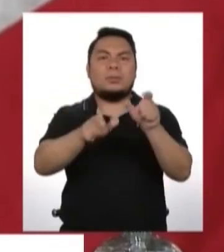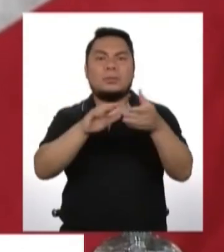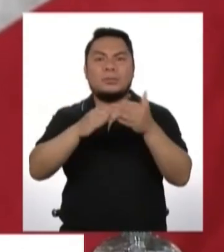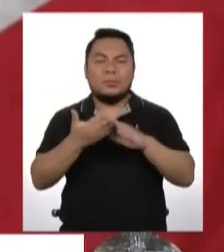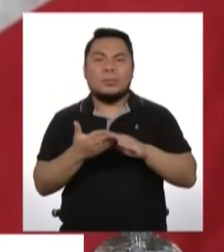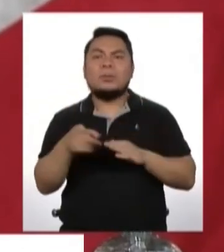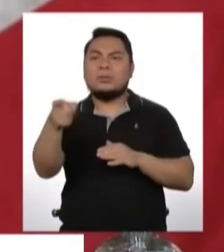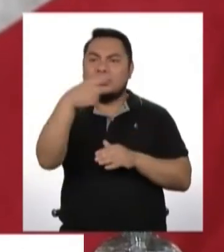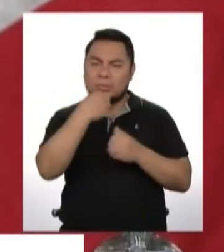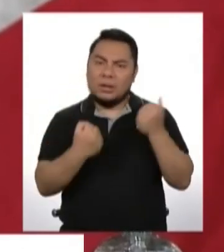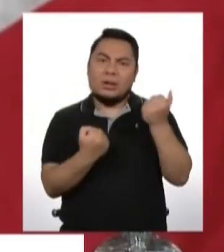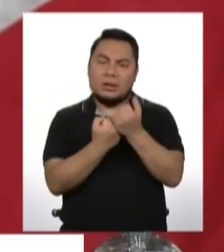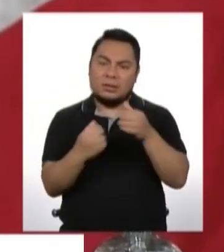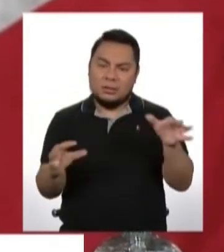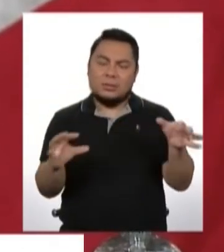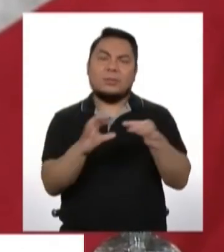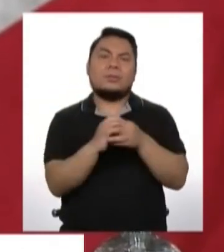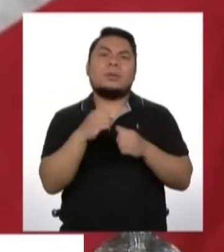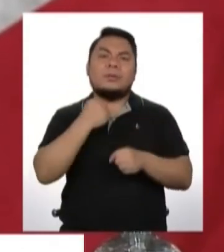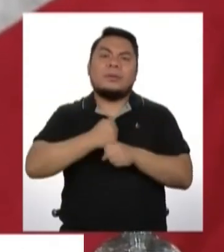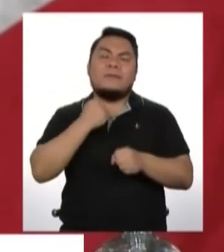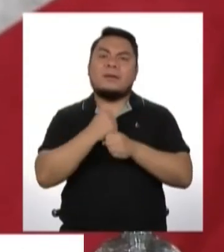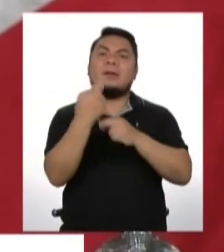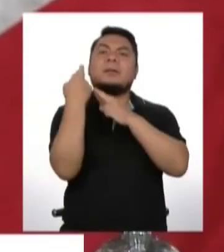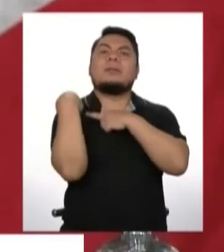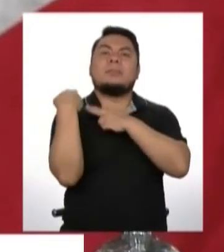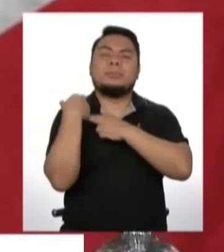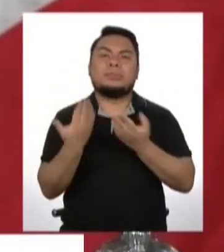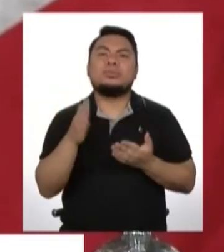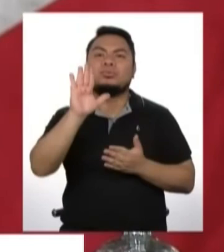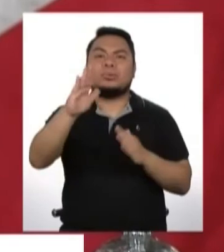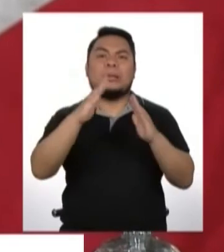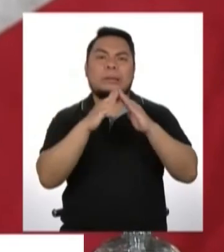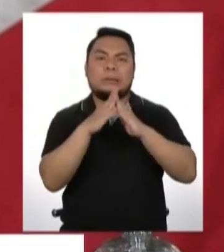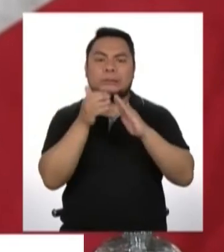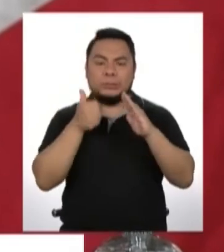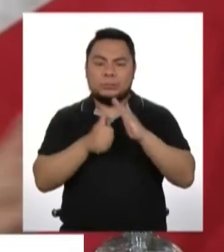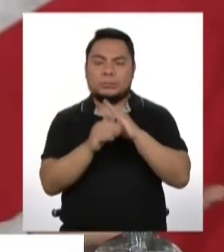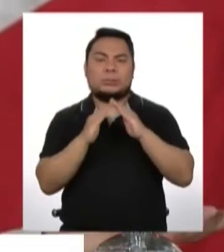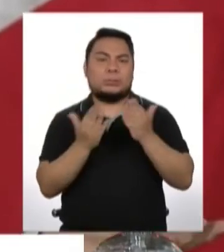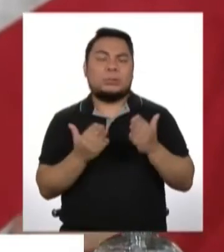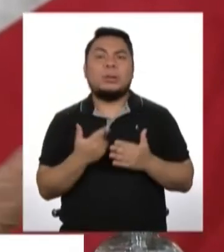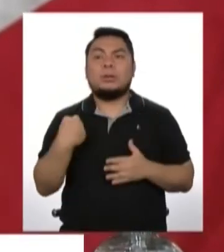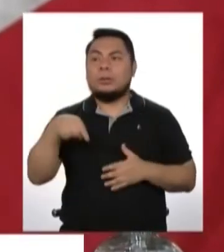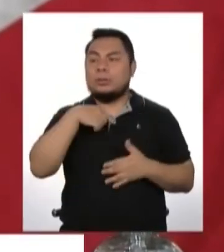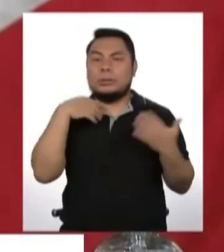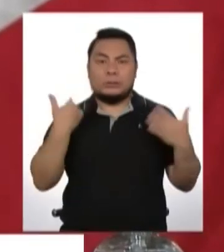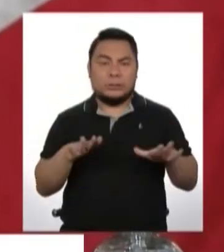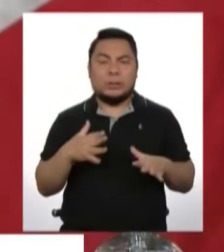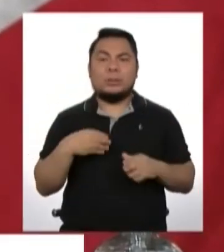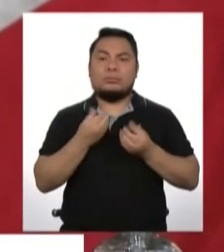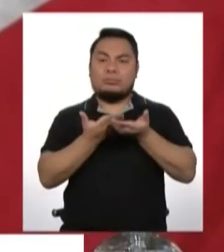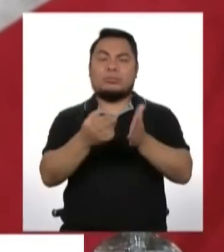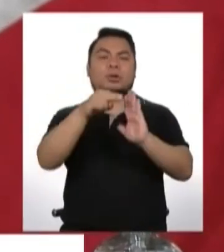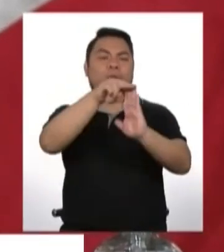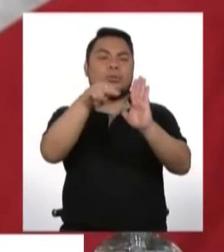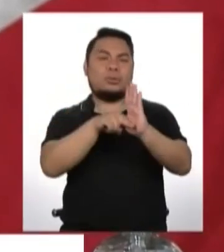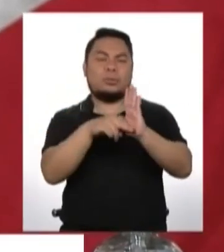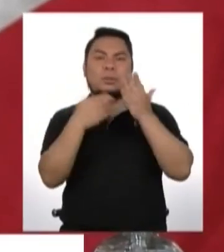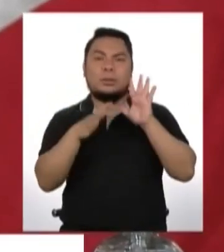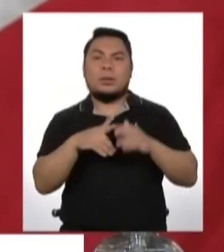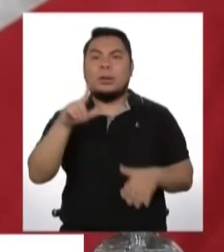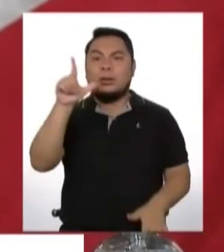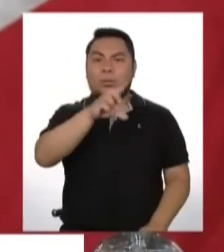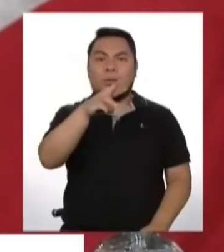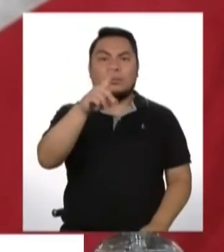nos acompañen las medidas con el trabajo responsable en su casa. Nosotros hemos dado unas normas para que el